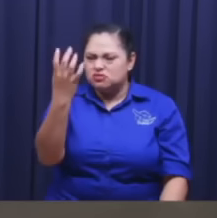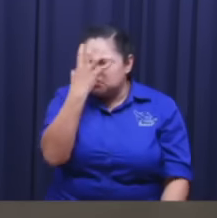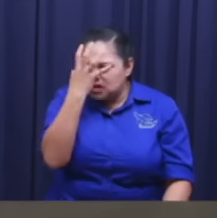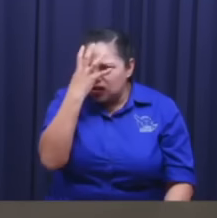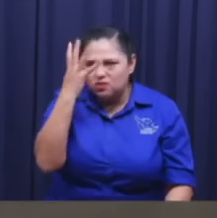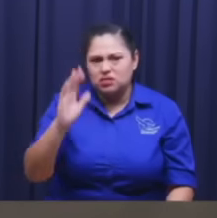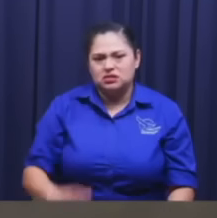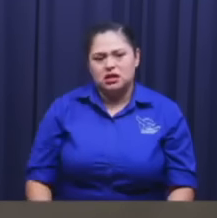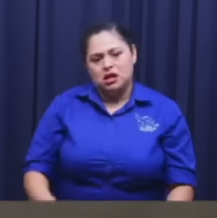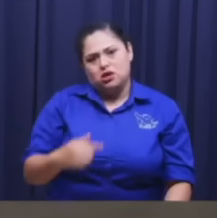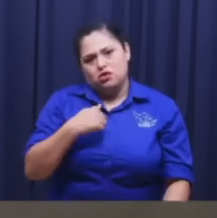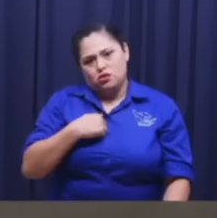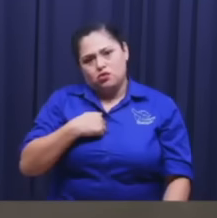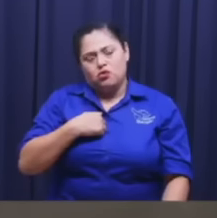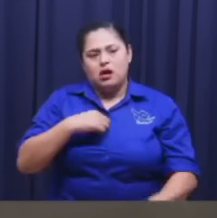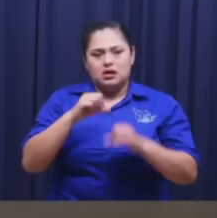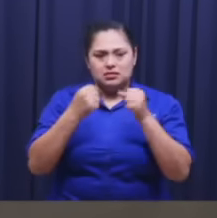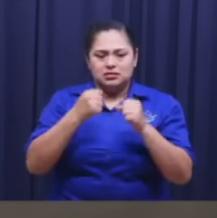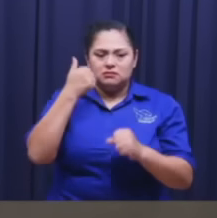Yo tonté el herido.